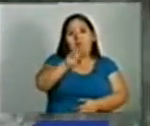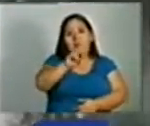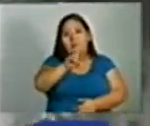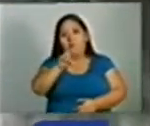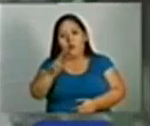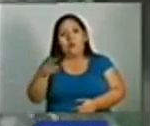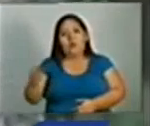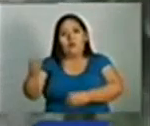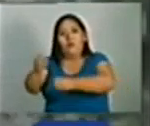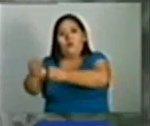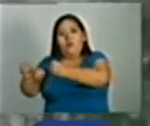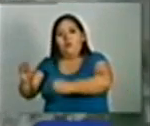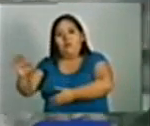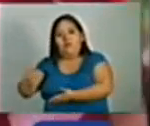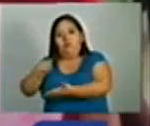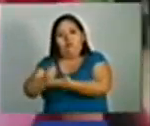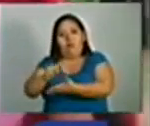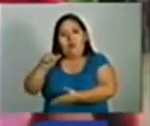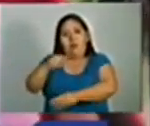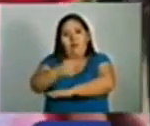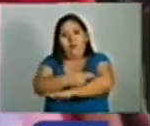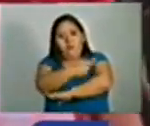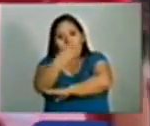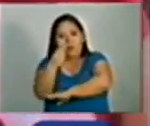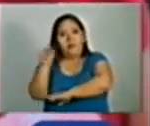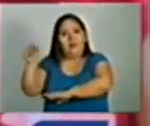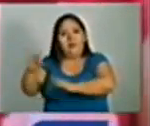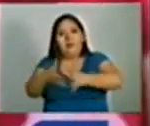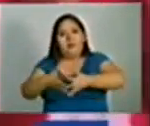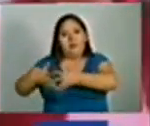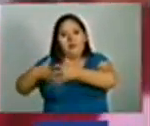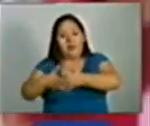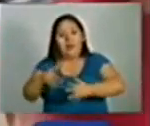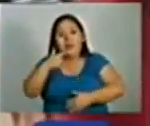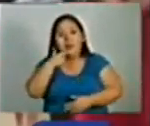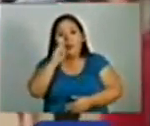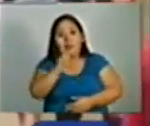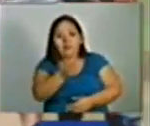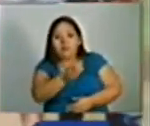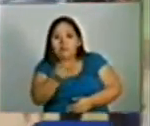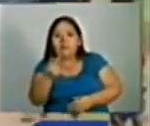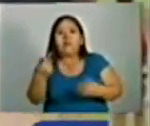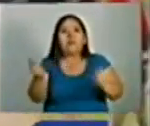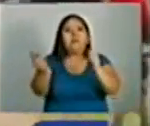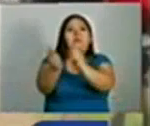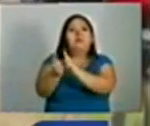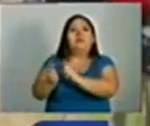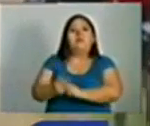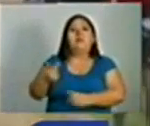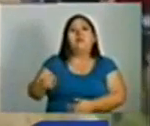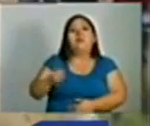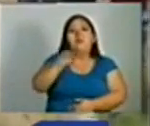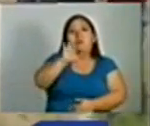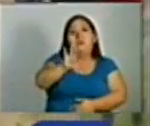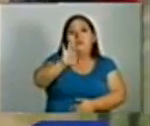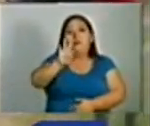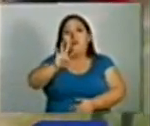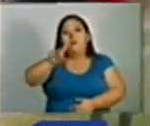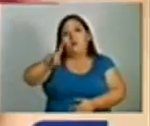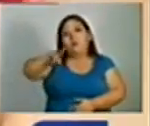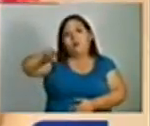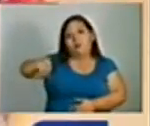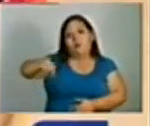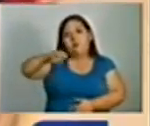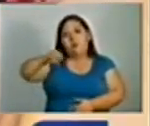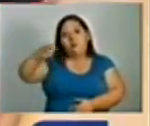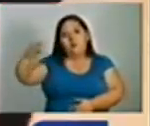la Oficina de Aduanas y Protección Fronteriza de los Estados Unidos reportó encuentros con más de 541.000